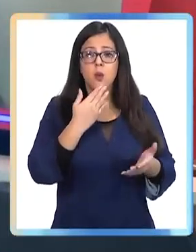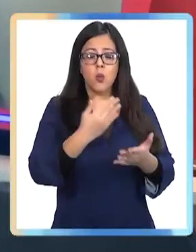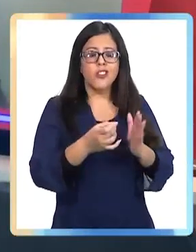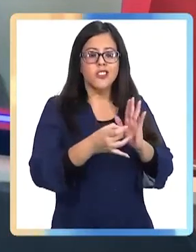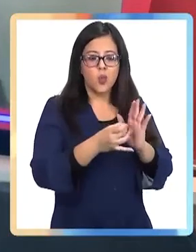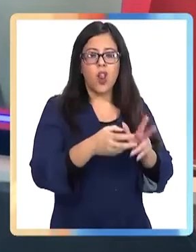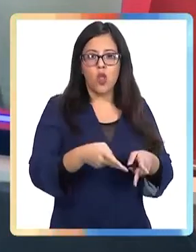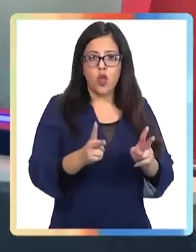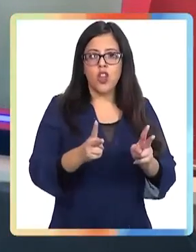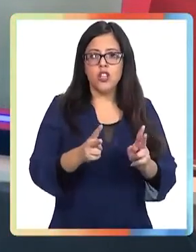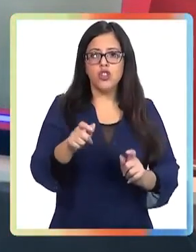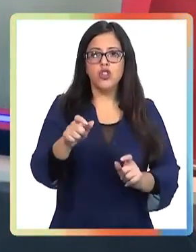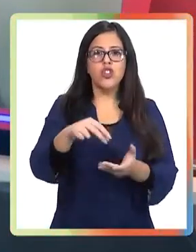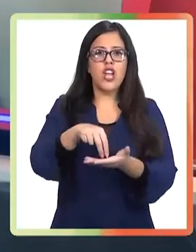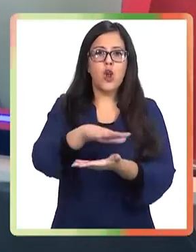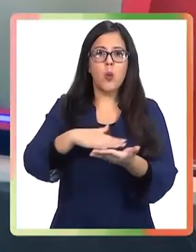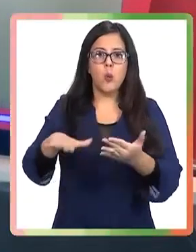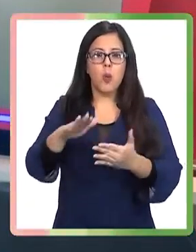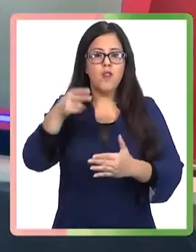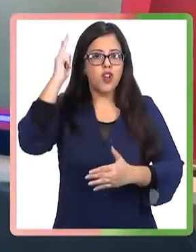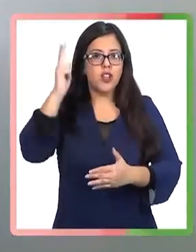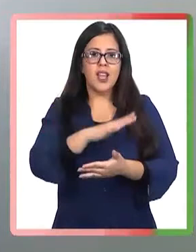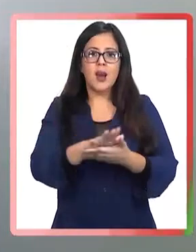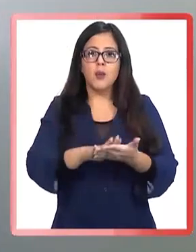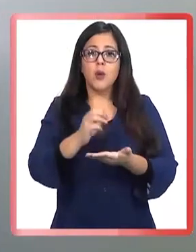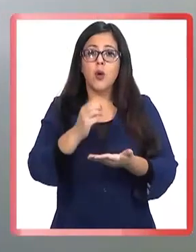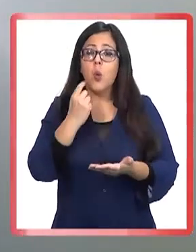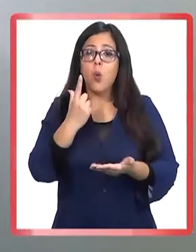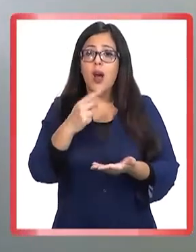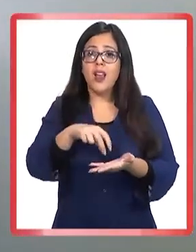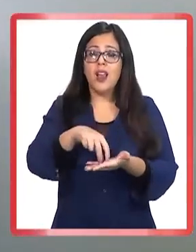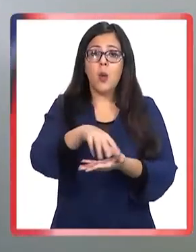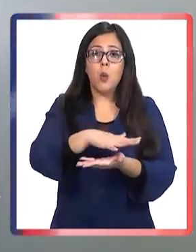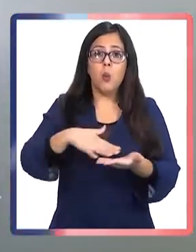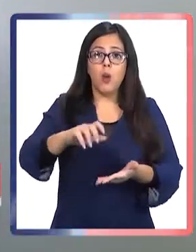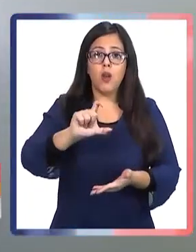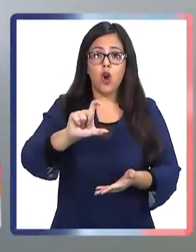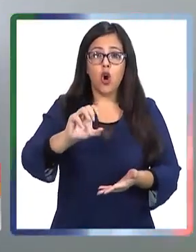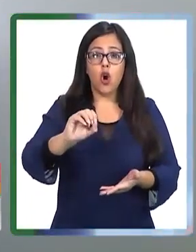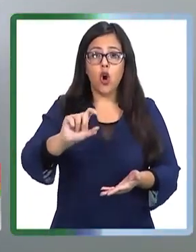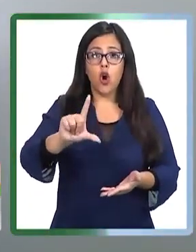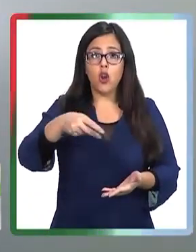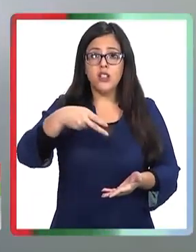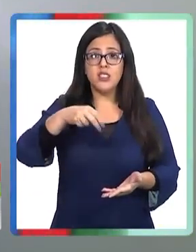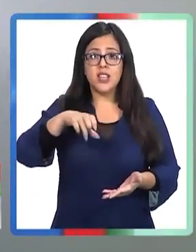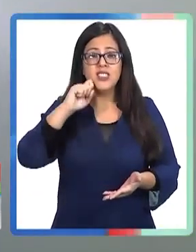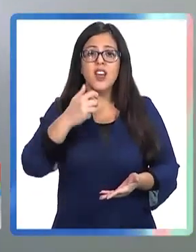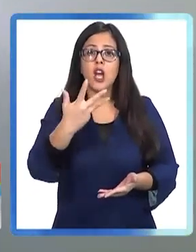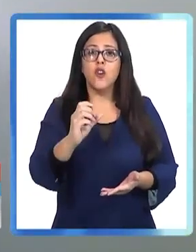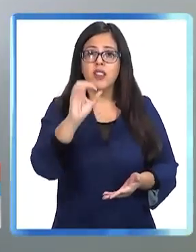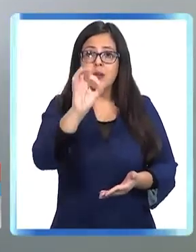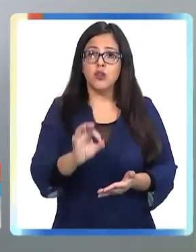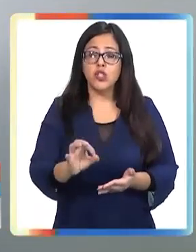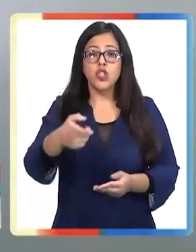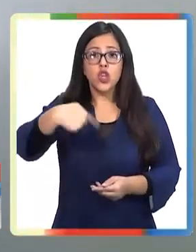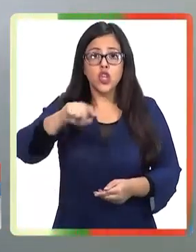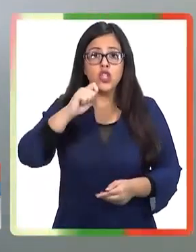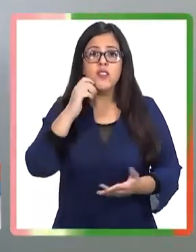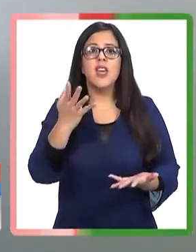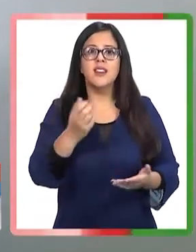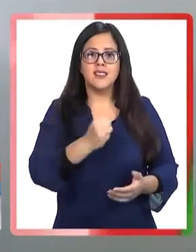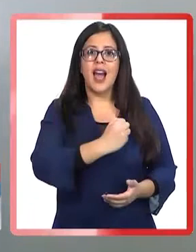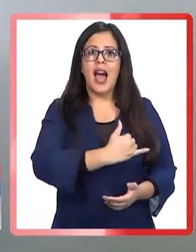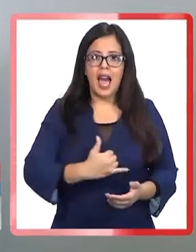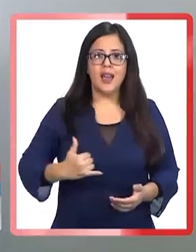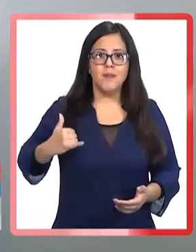transgrede los derechos de los pueblos indígenas, como es el pueblo de Colchane, que es que el 90% de esa población se